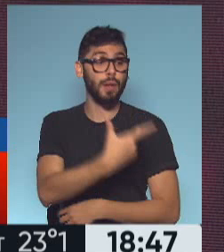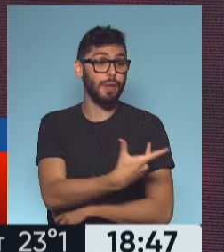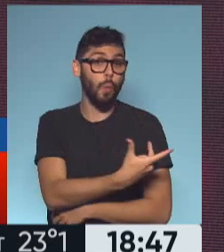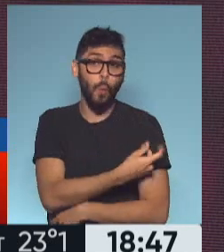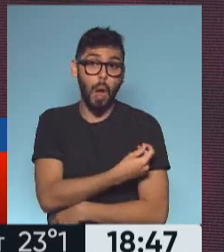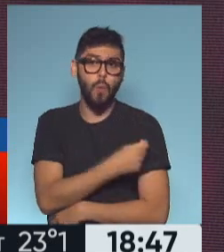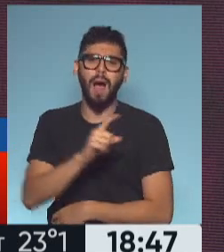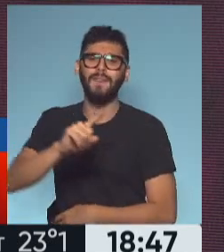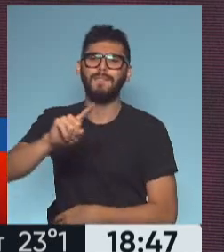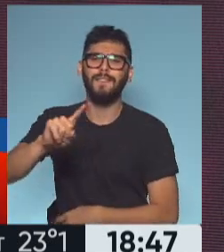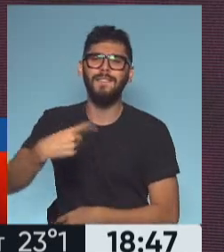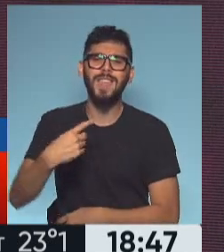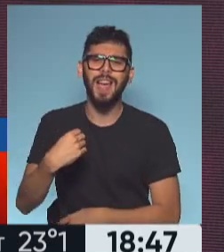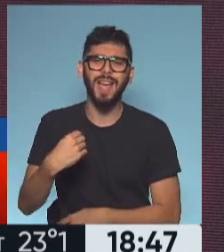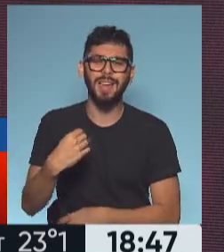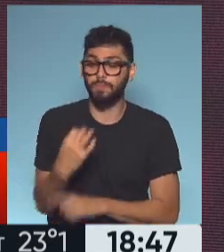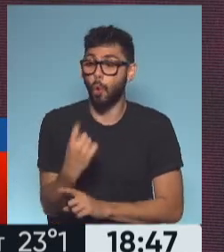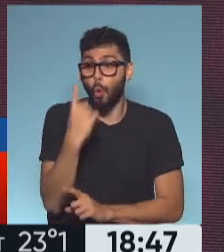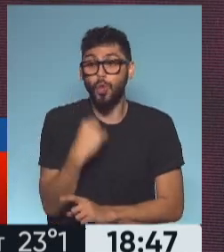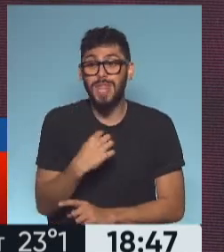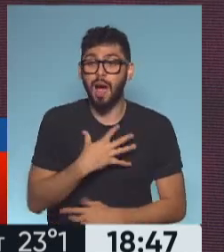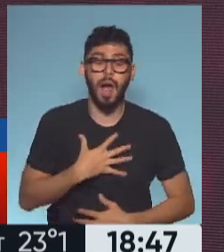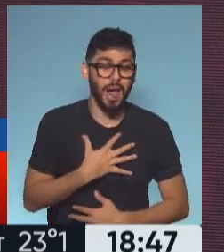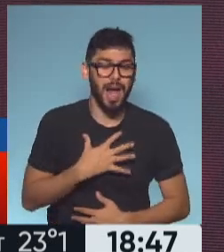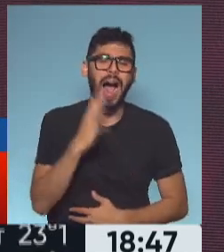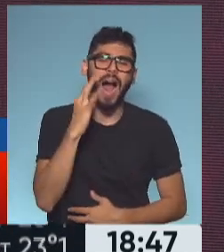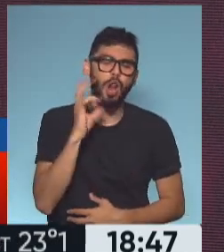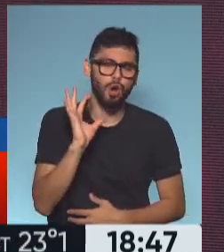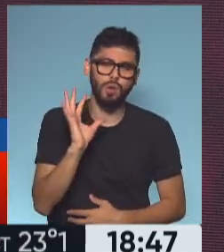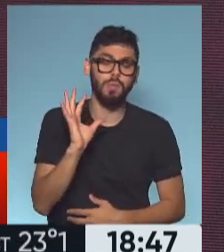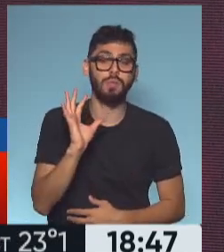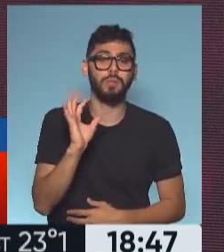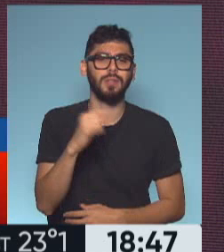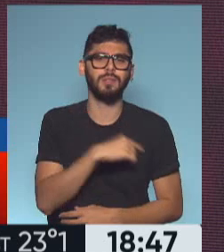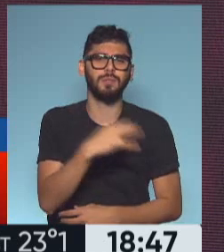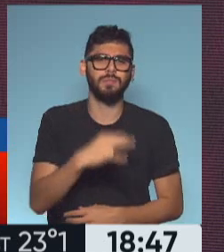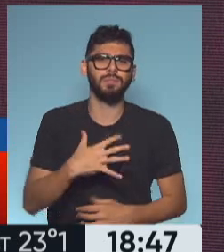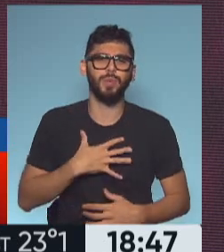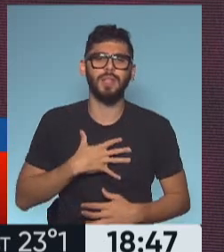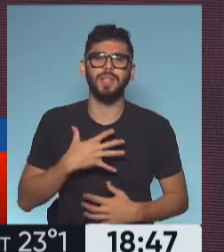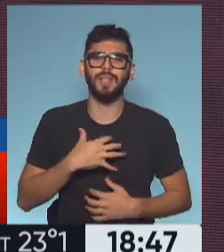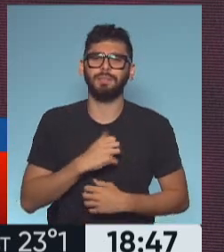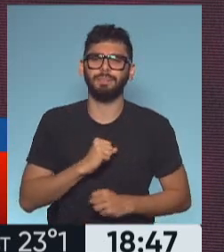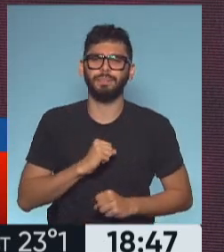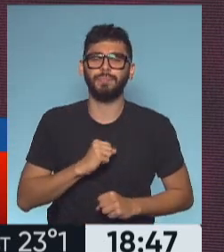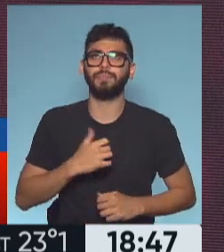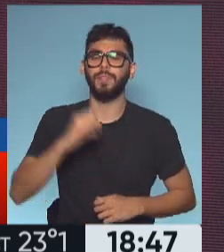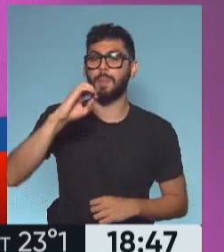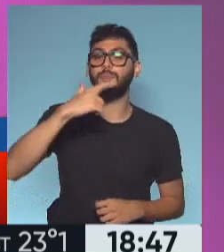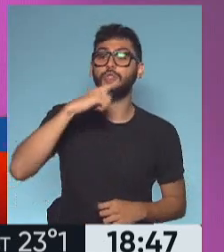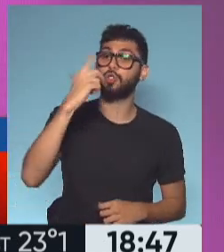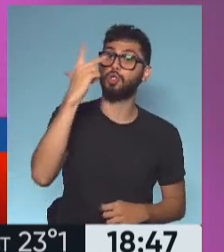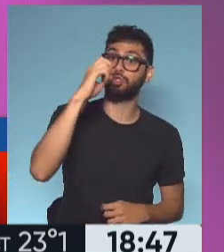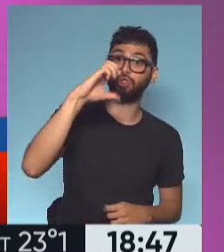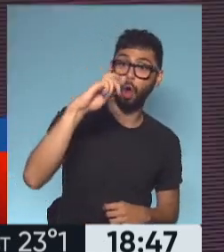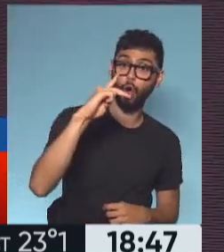algo, ¿sí? Lo provoca dentro de las primeras 24 horas. ¿Sí? Y es un shock anafiláctico. Esto ocurrió bastantes días